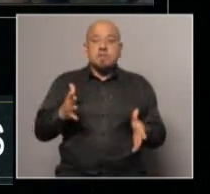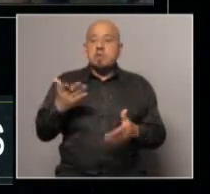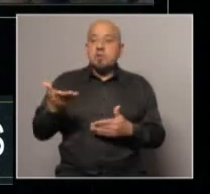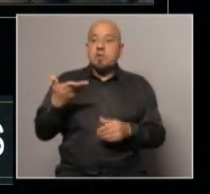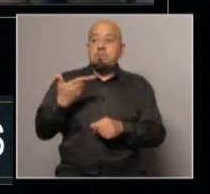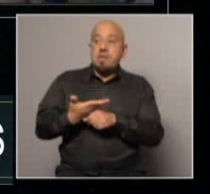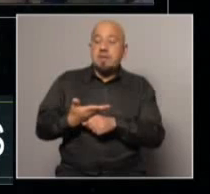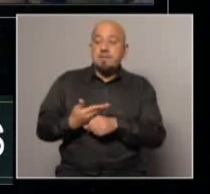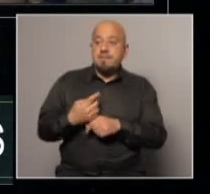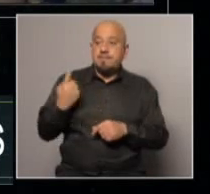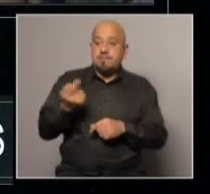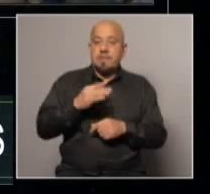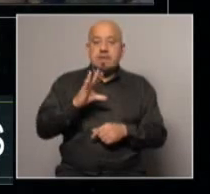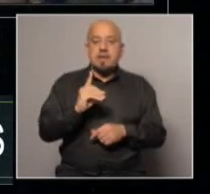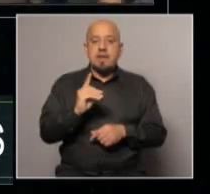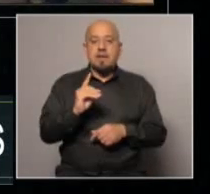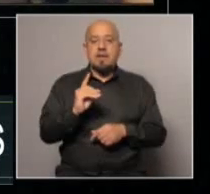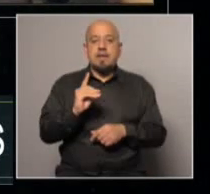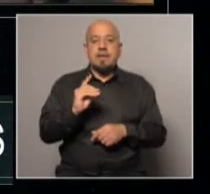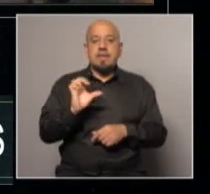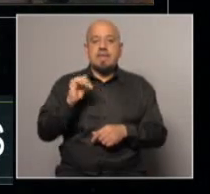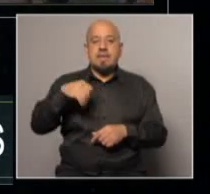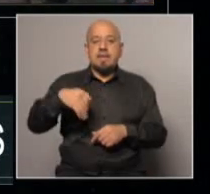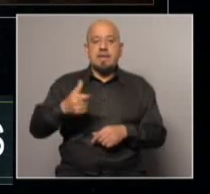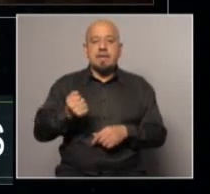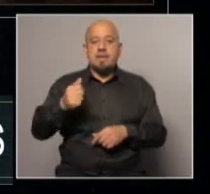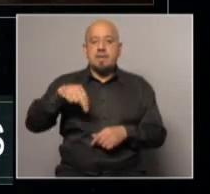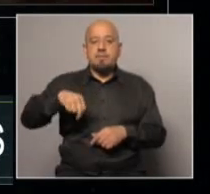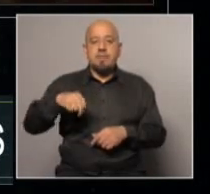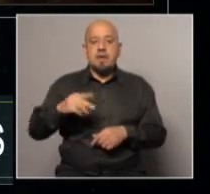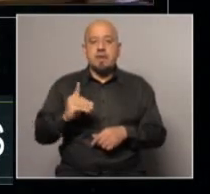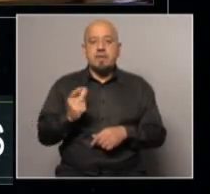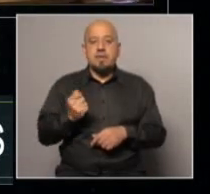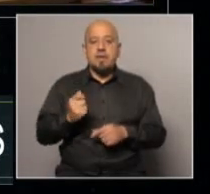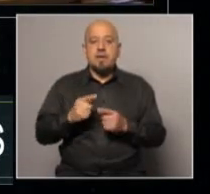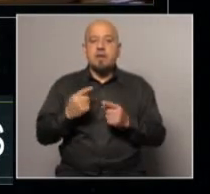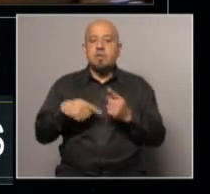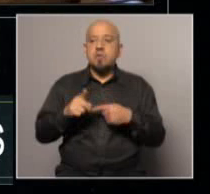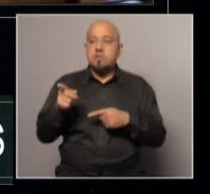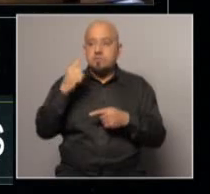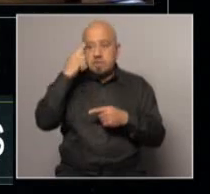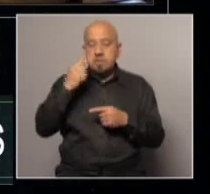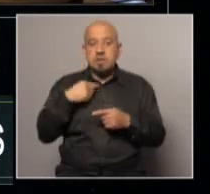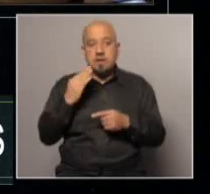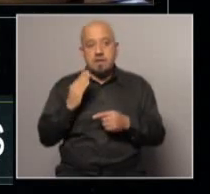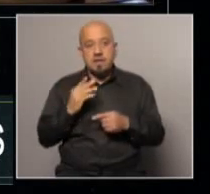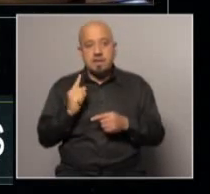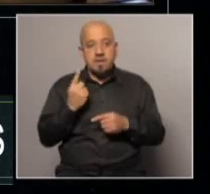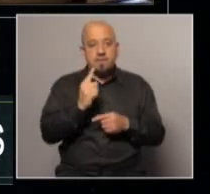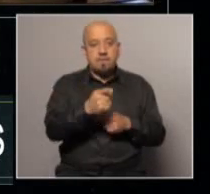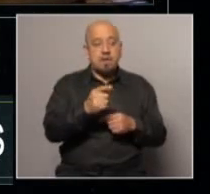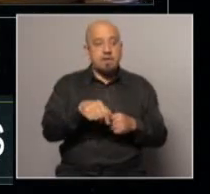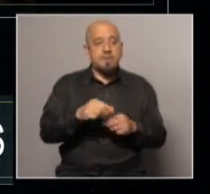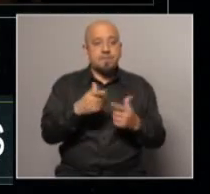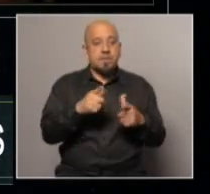restringe, además, en el sentido de que no van pensando que no va a haber. Lo cual es un problema, porque si uno hace esto para